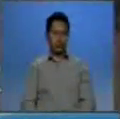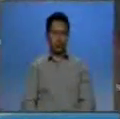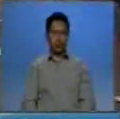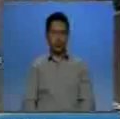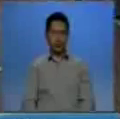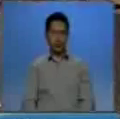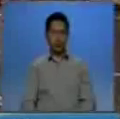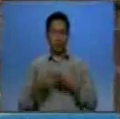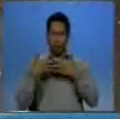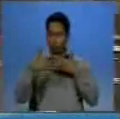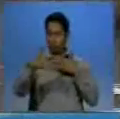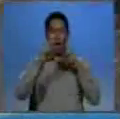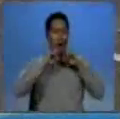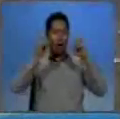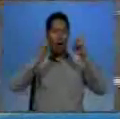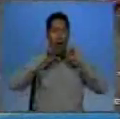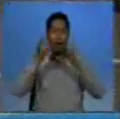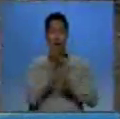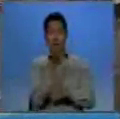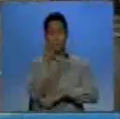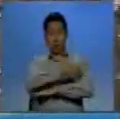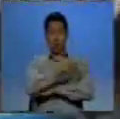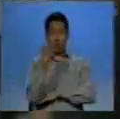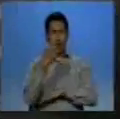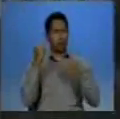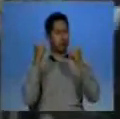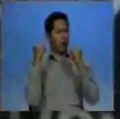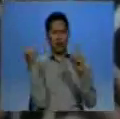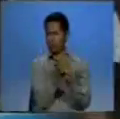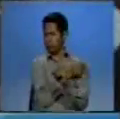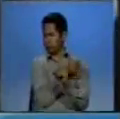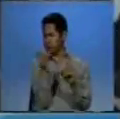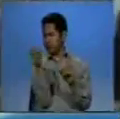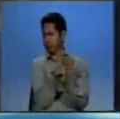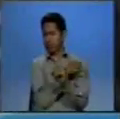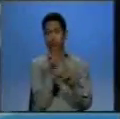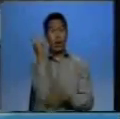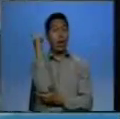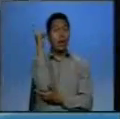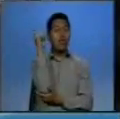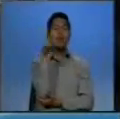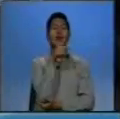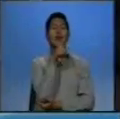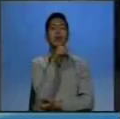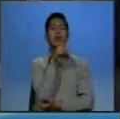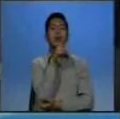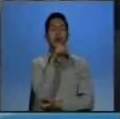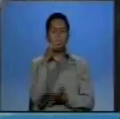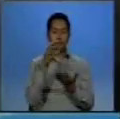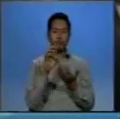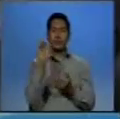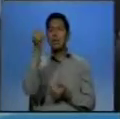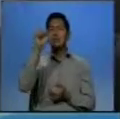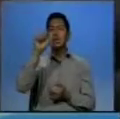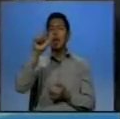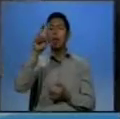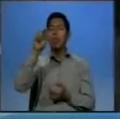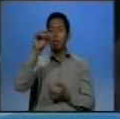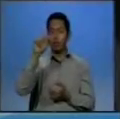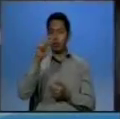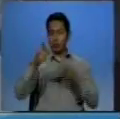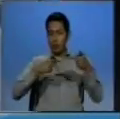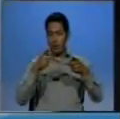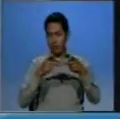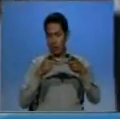La jornada de protestas de ese día fue con extrema violencia y entre los que encabezaban se encontraban Salvador Quispe, prefecto de Zamora, y